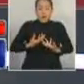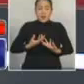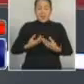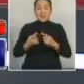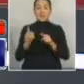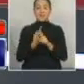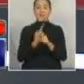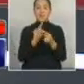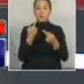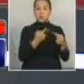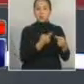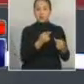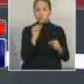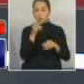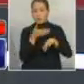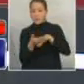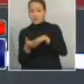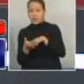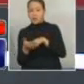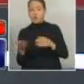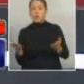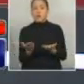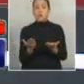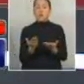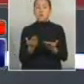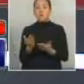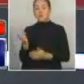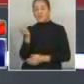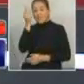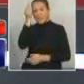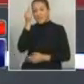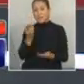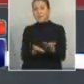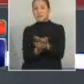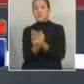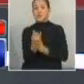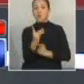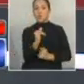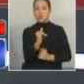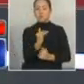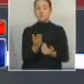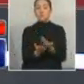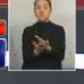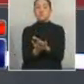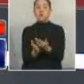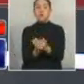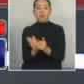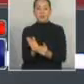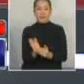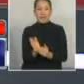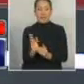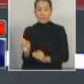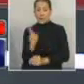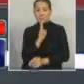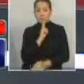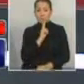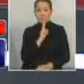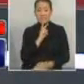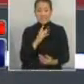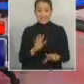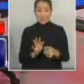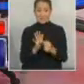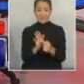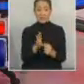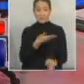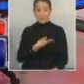discusión está trazada, ¿cómo toma usted esta posibilidad de que la UDI presente una propuesta en respuesta a la que ha presentado el